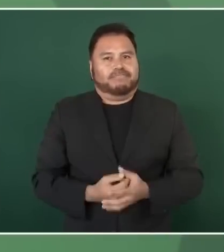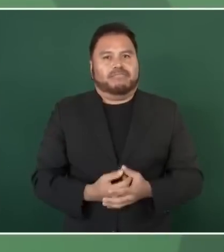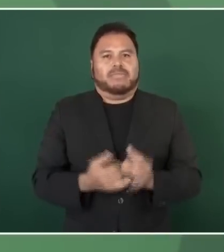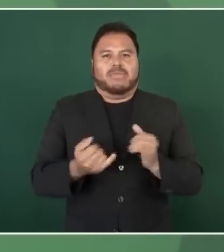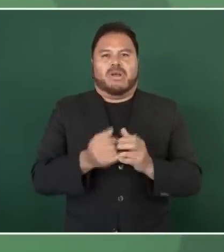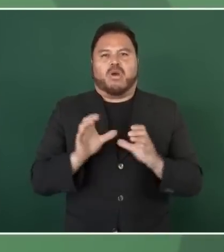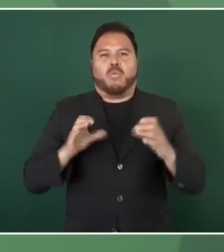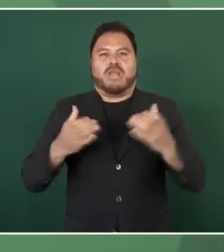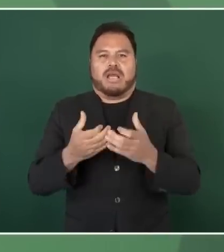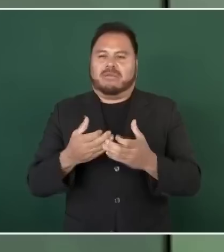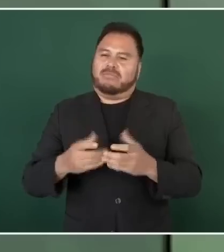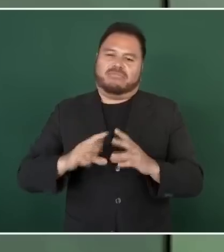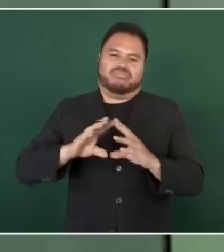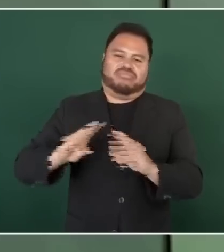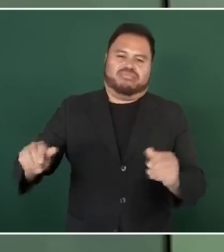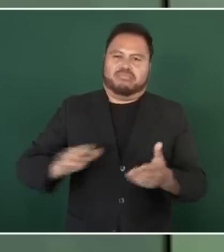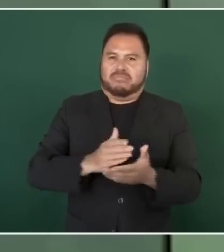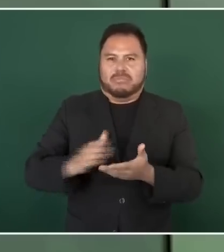comunidades,